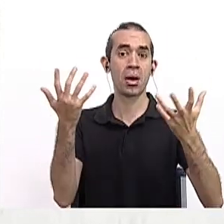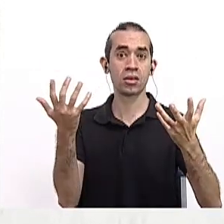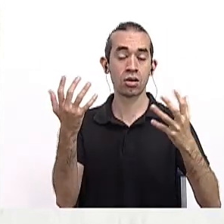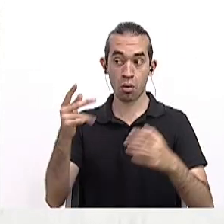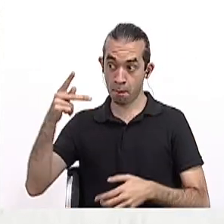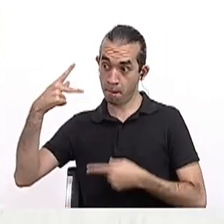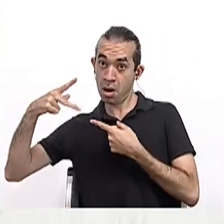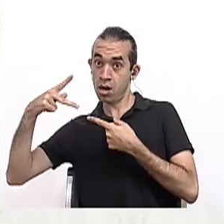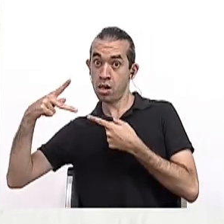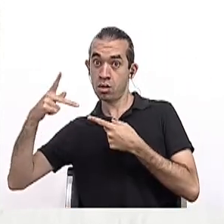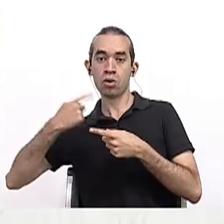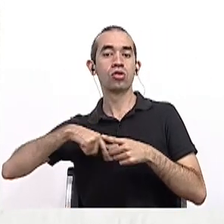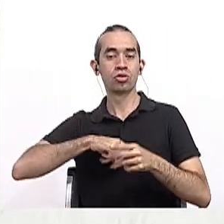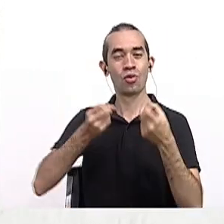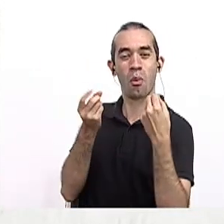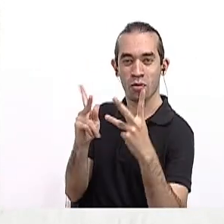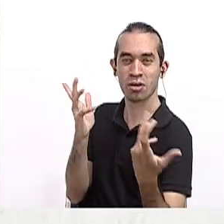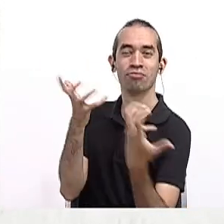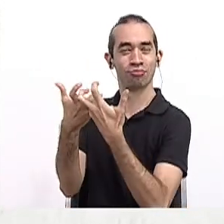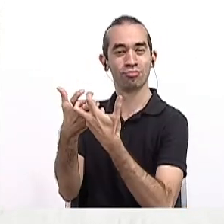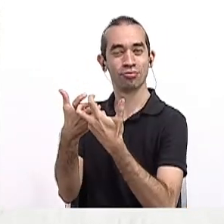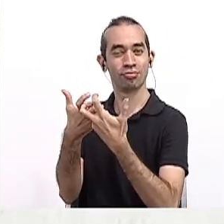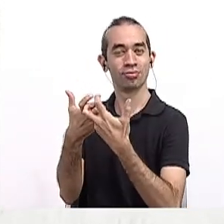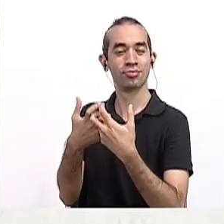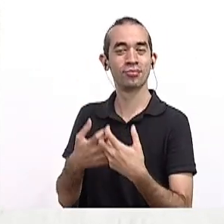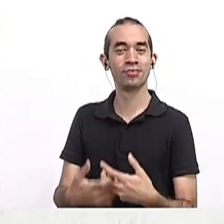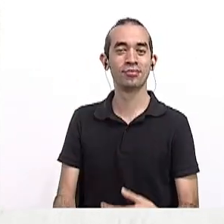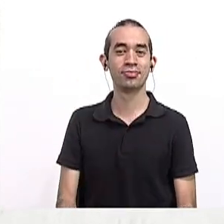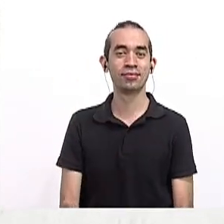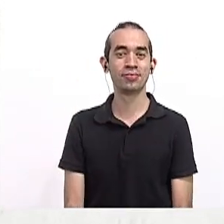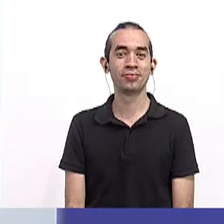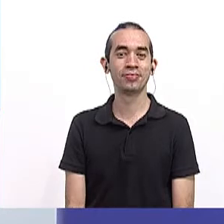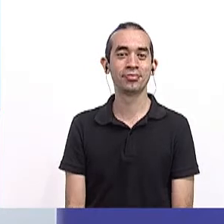amenaza, una oportunidad.